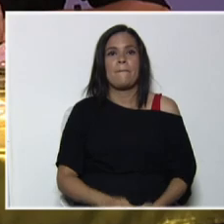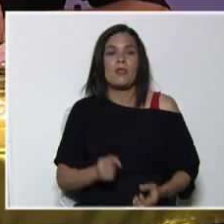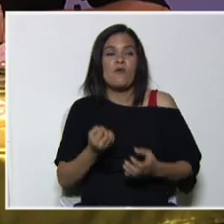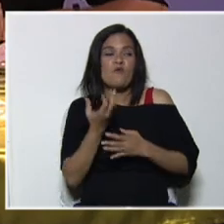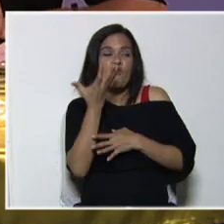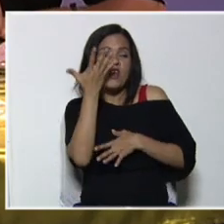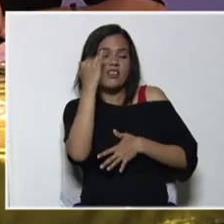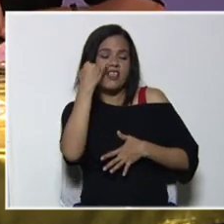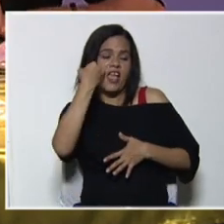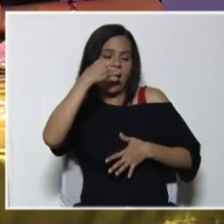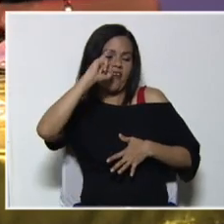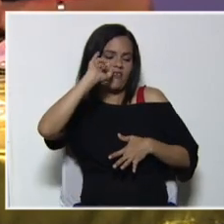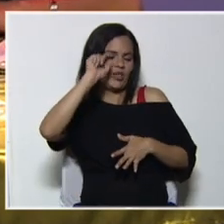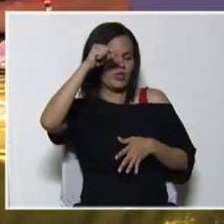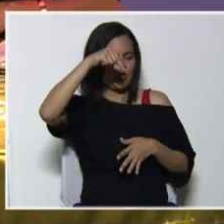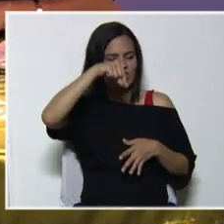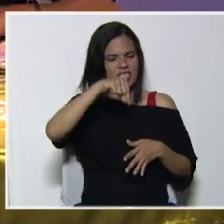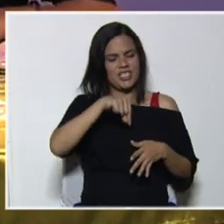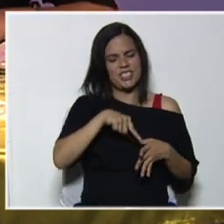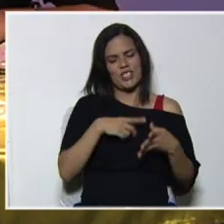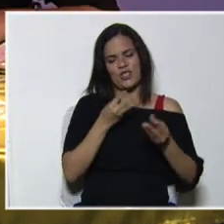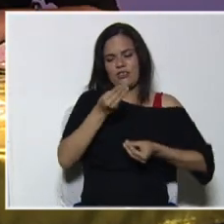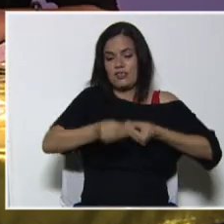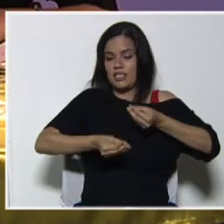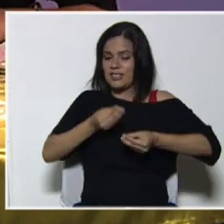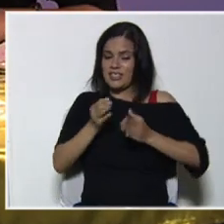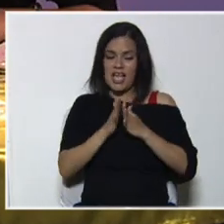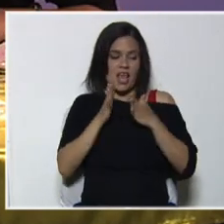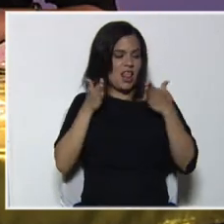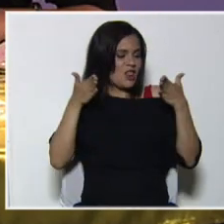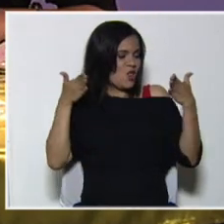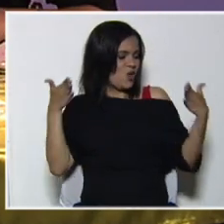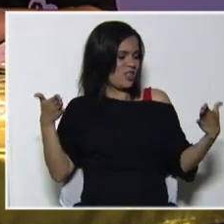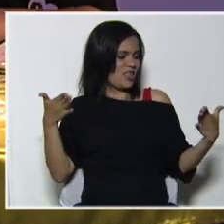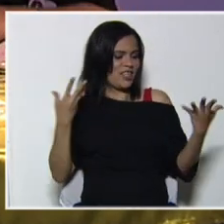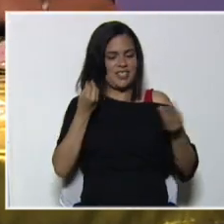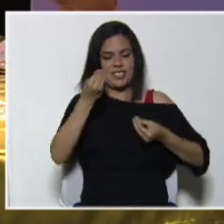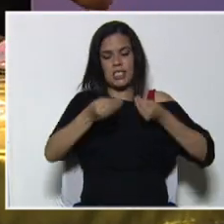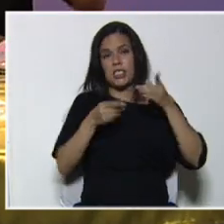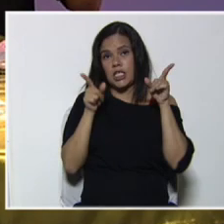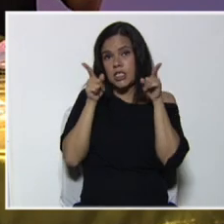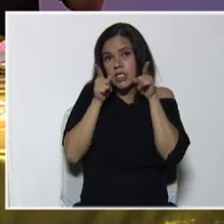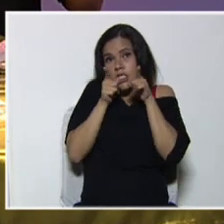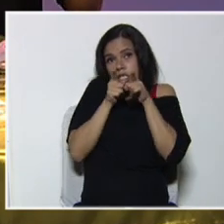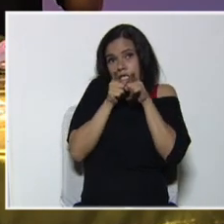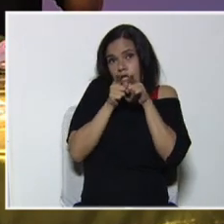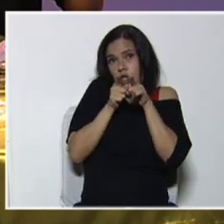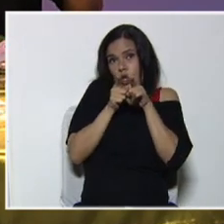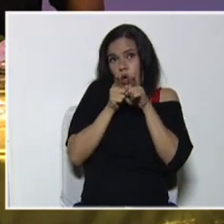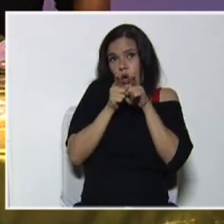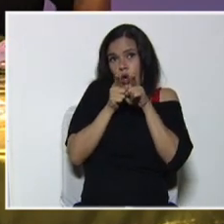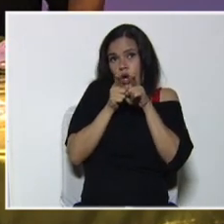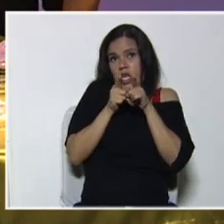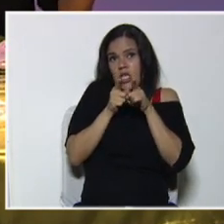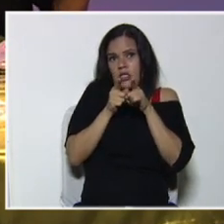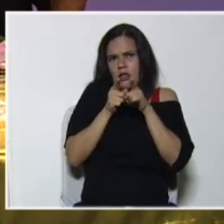Allá en la fuente había un chorrito, se hacía grandote, se hacía